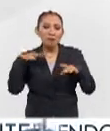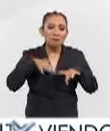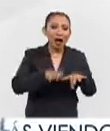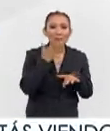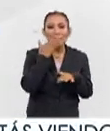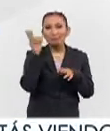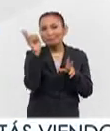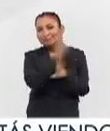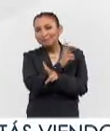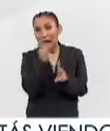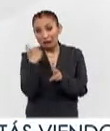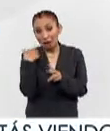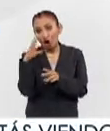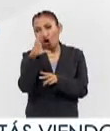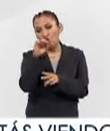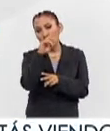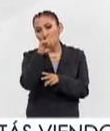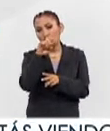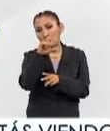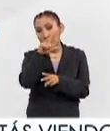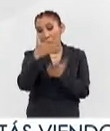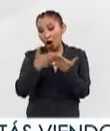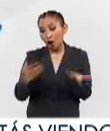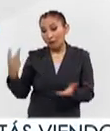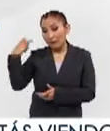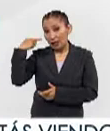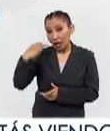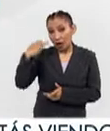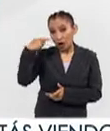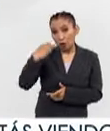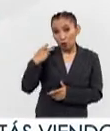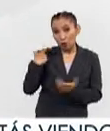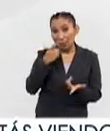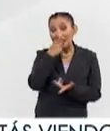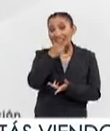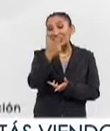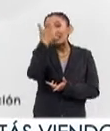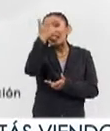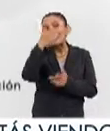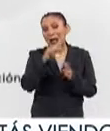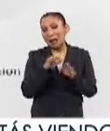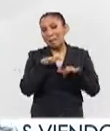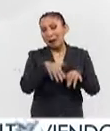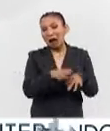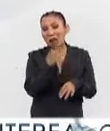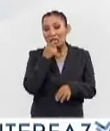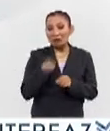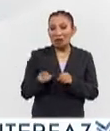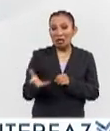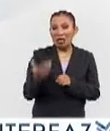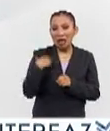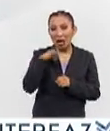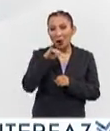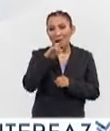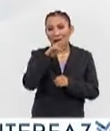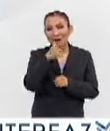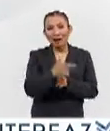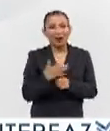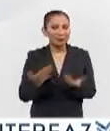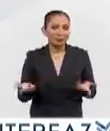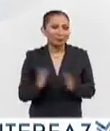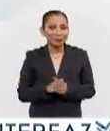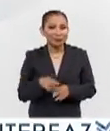Ya pues estabas en Cozumel, ahora Veracruz. Veracruz, le dicen el 7 mares a Jorge Rubio.